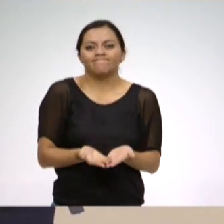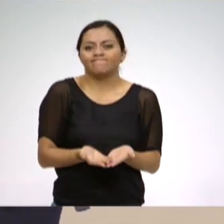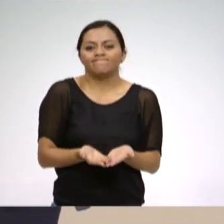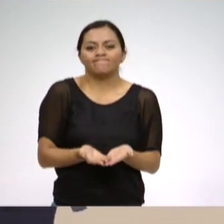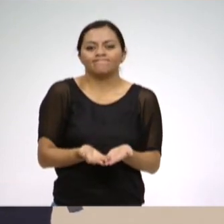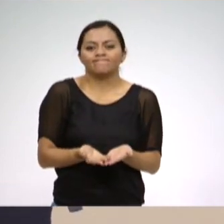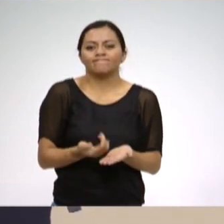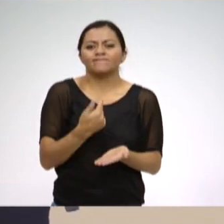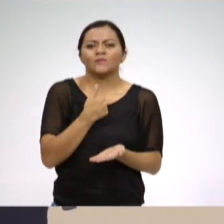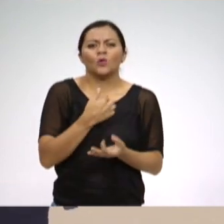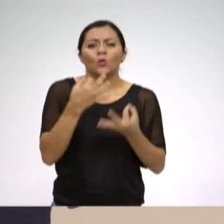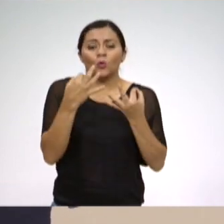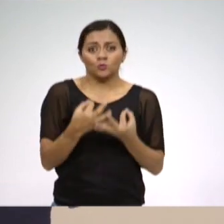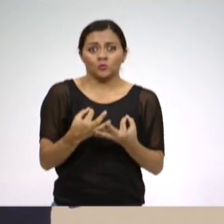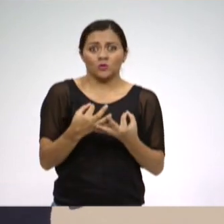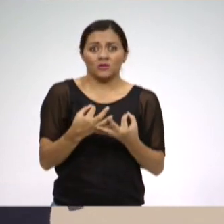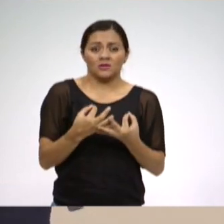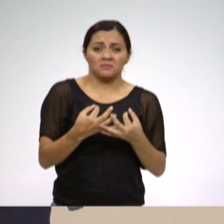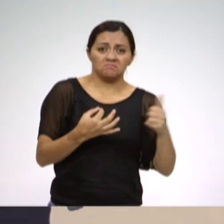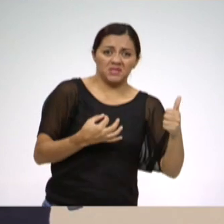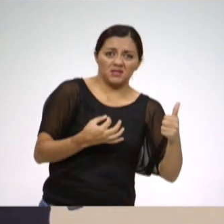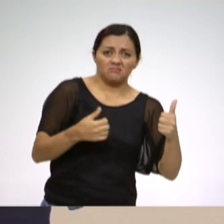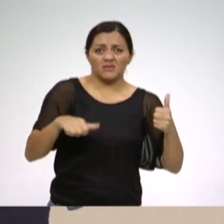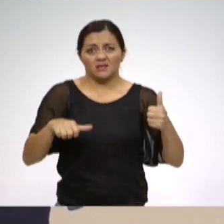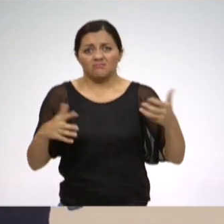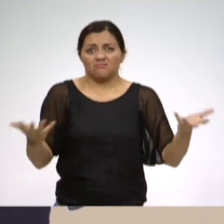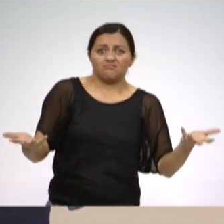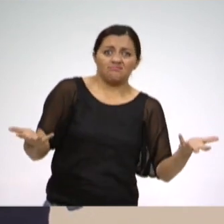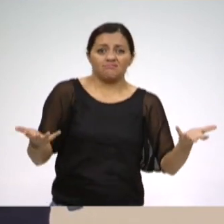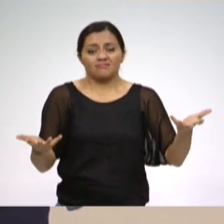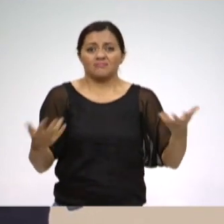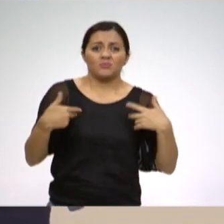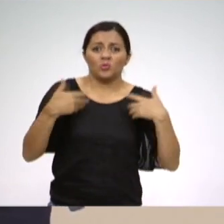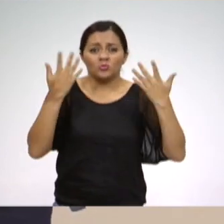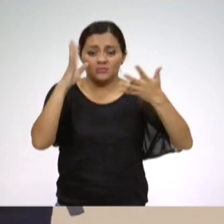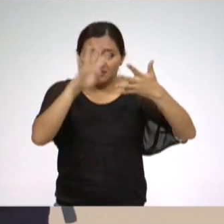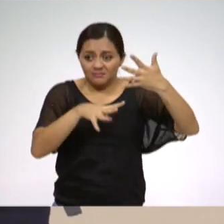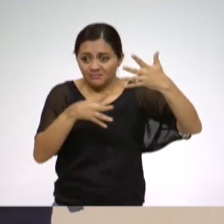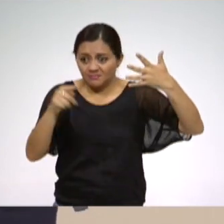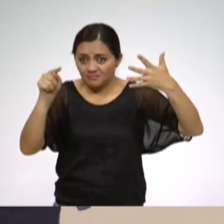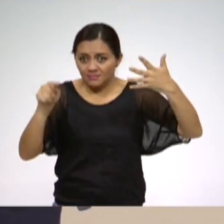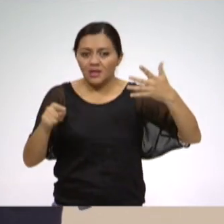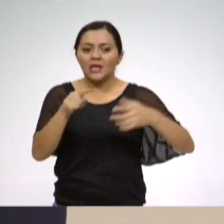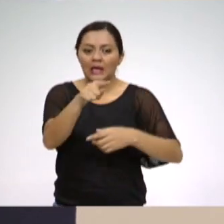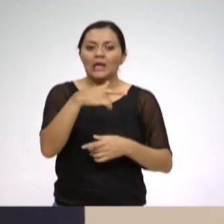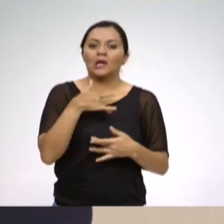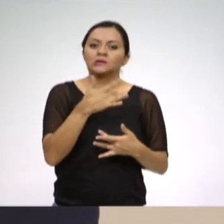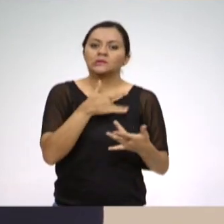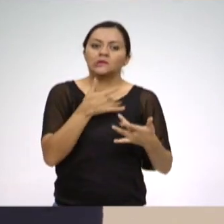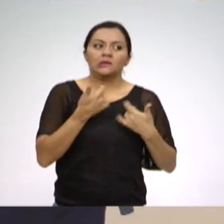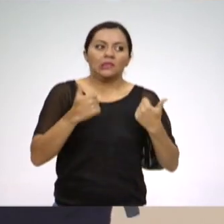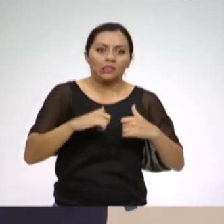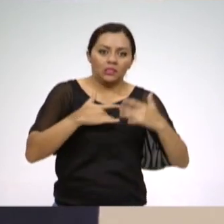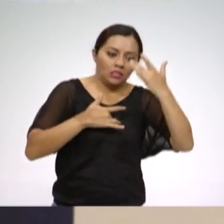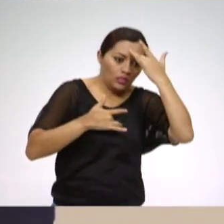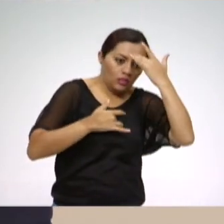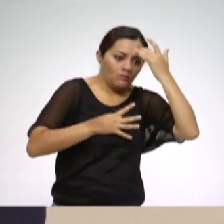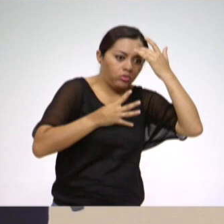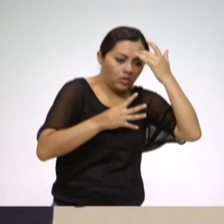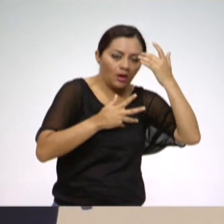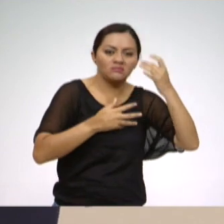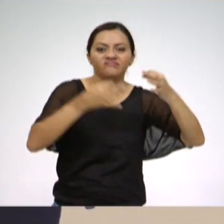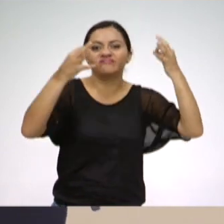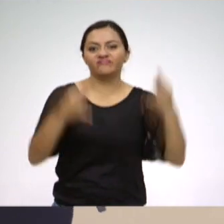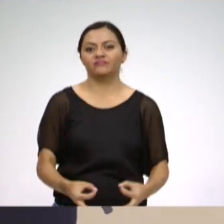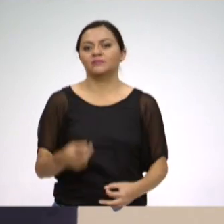nosotros no estábamos seguros si estaba o no estaba. Y después ya empezaron los síntomas y ahí sí ya estábamos seguros. Yo